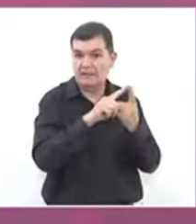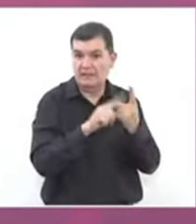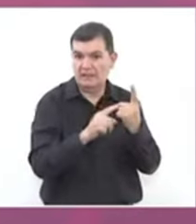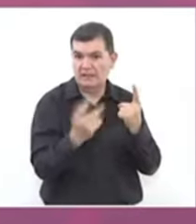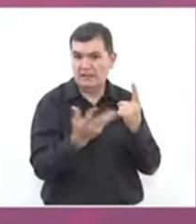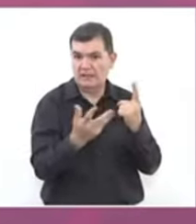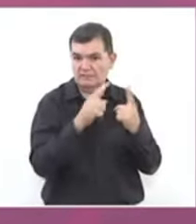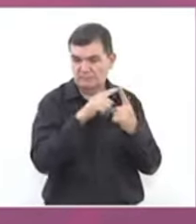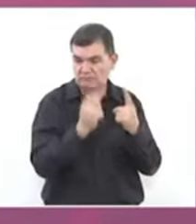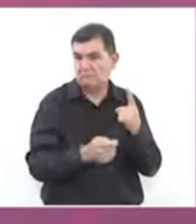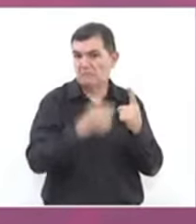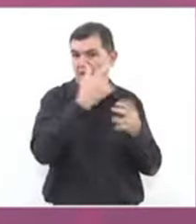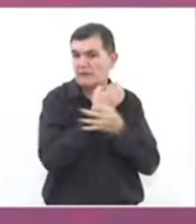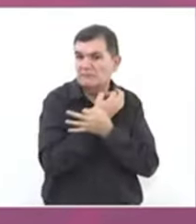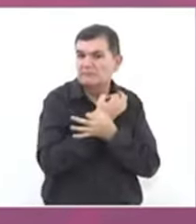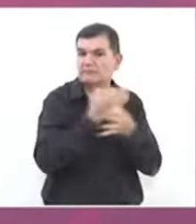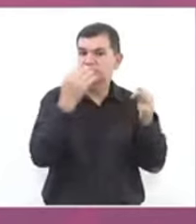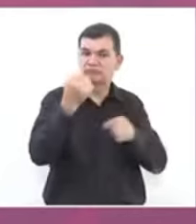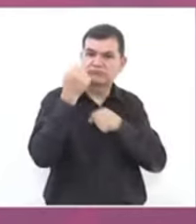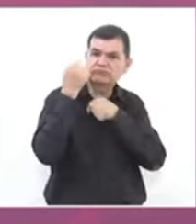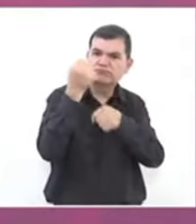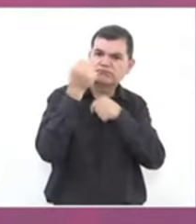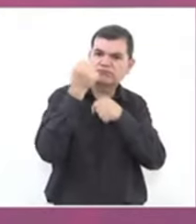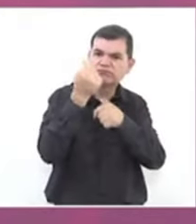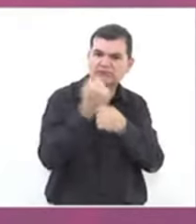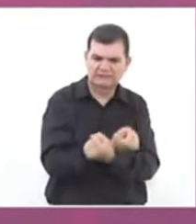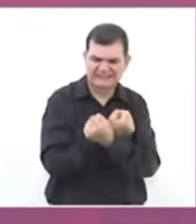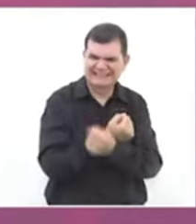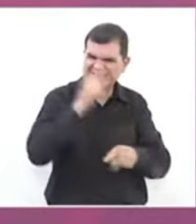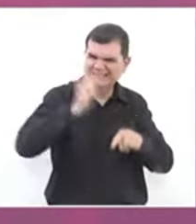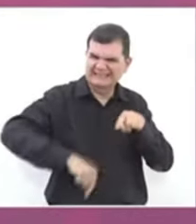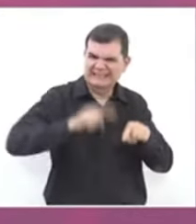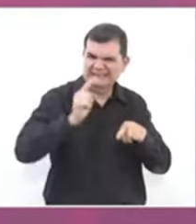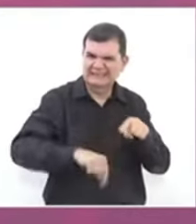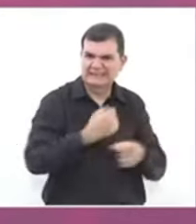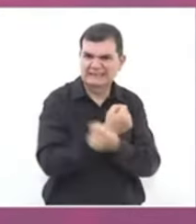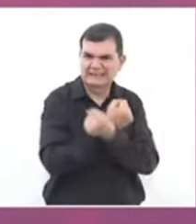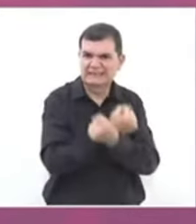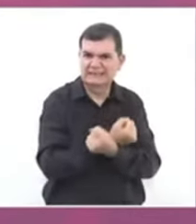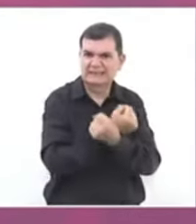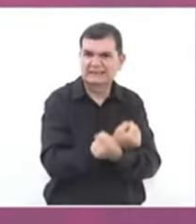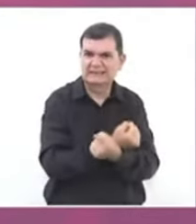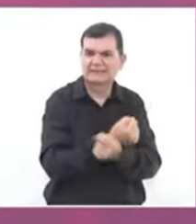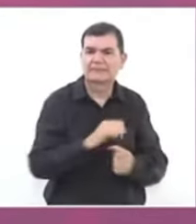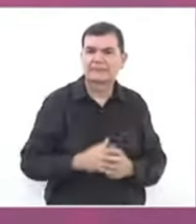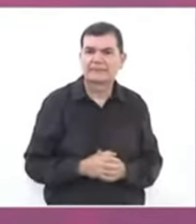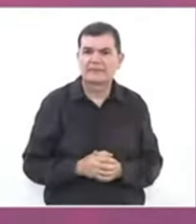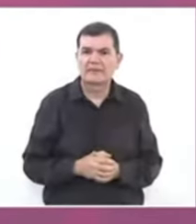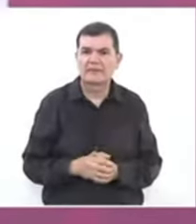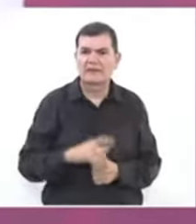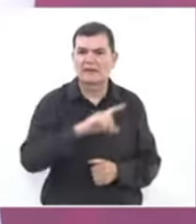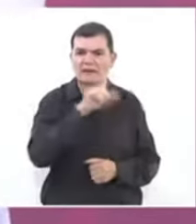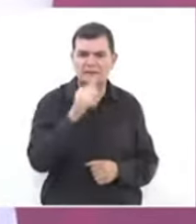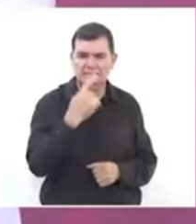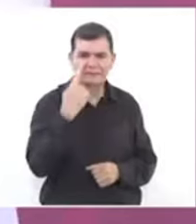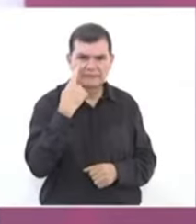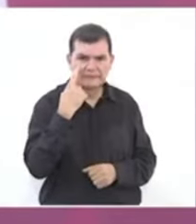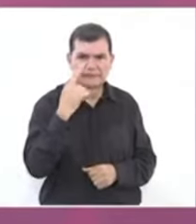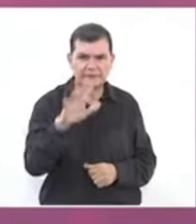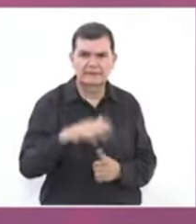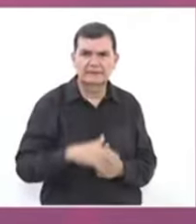va casi el presidente. Estamos a muy pocos días, no más de 40 días. Para que se